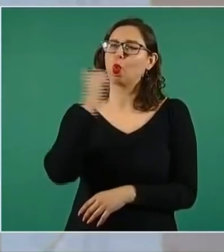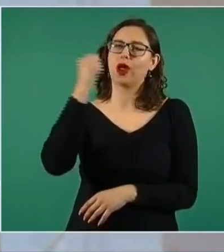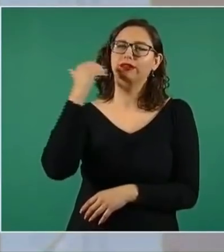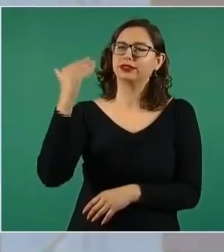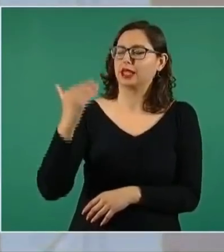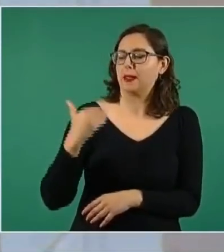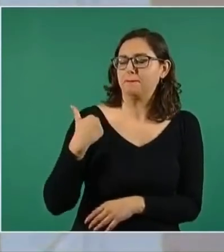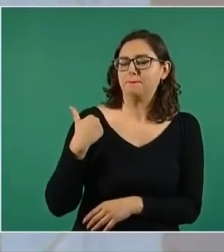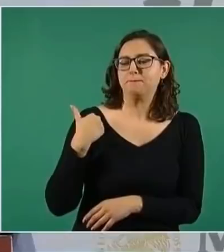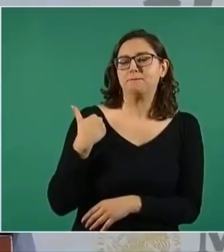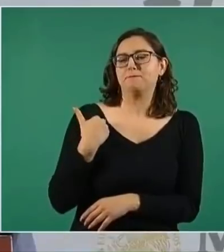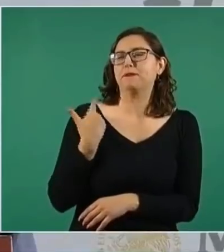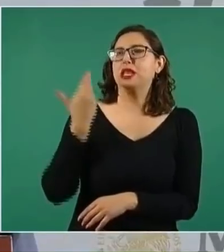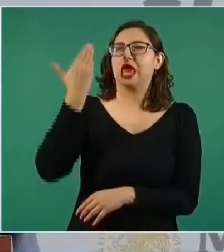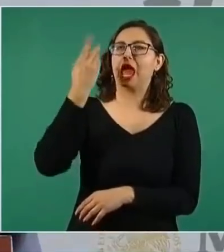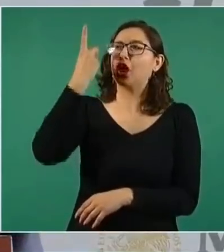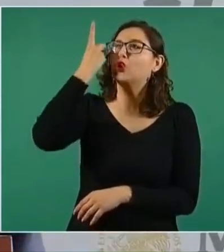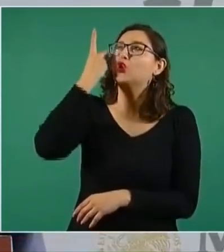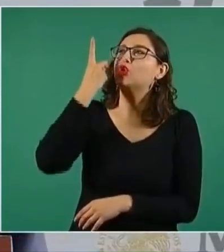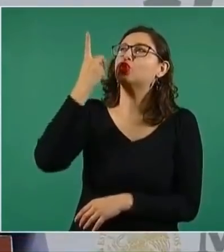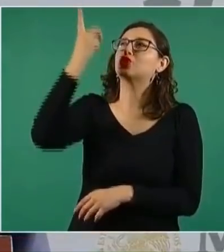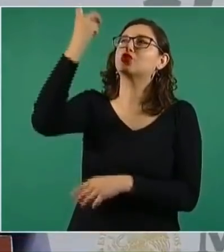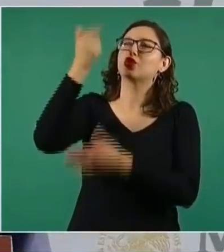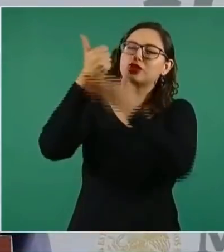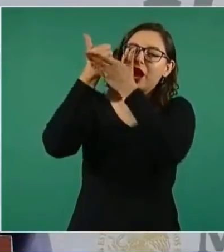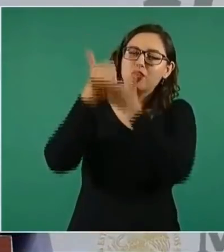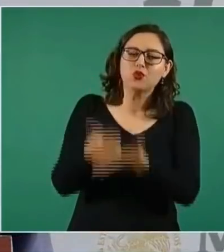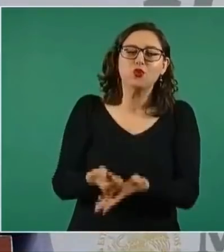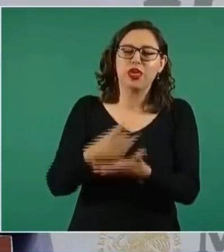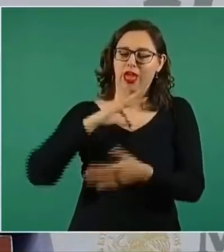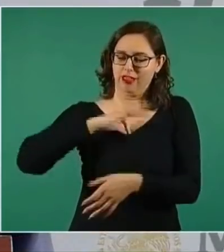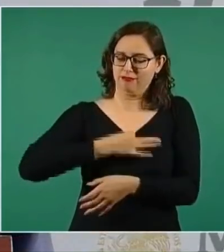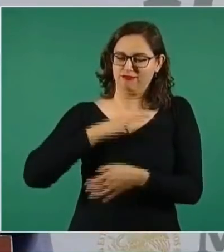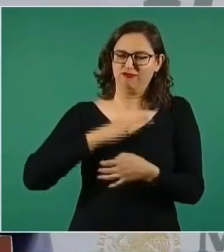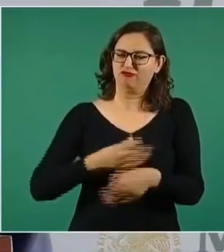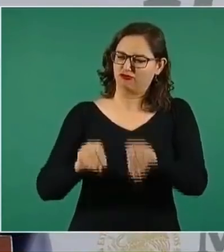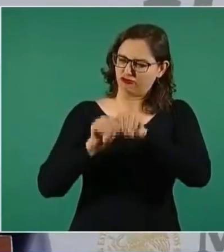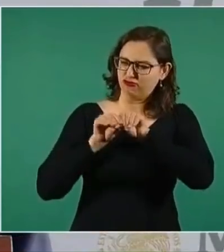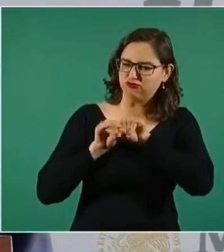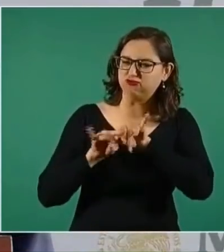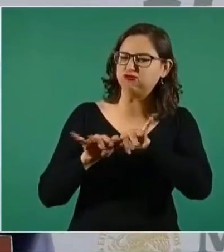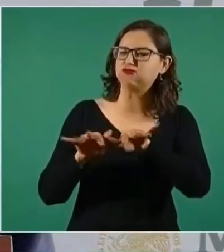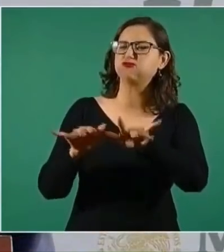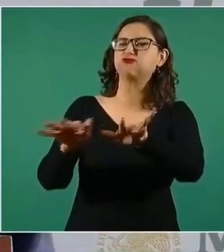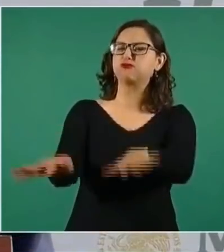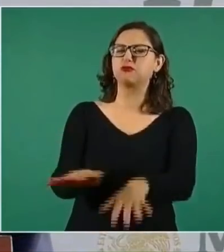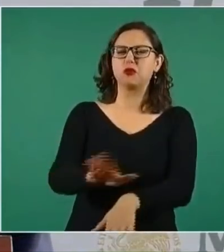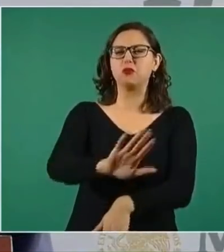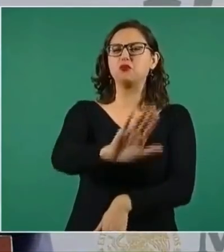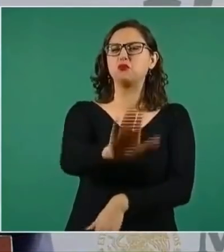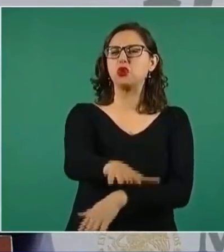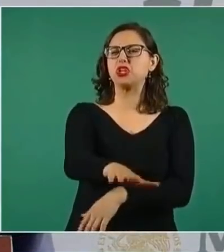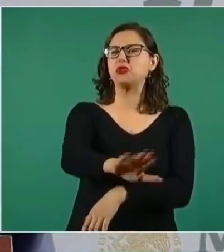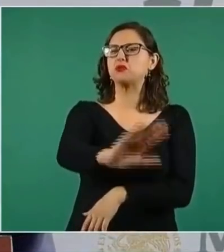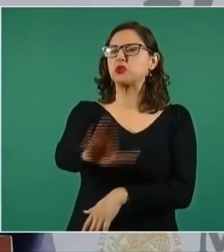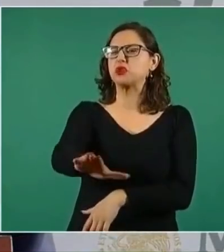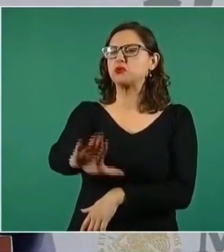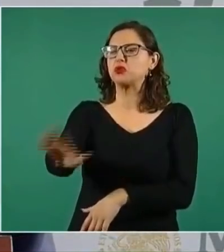milagrosamente nuestro Señor los mató y nos los quitó